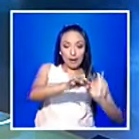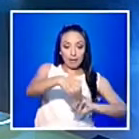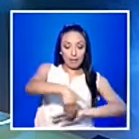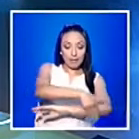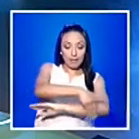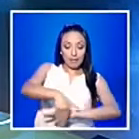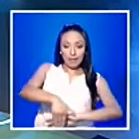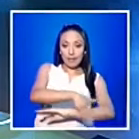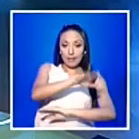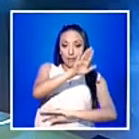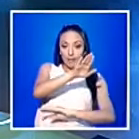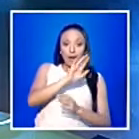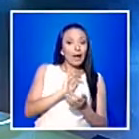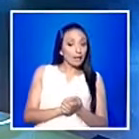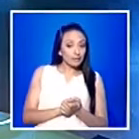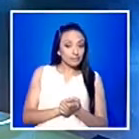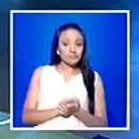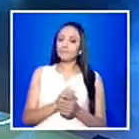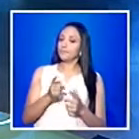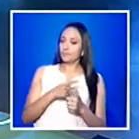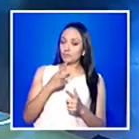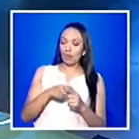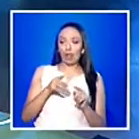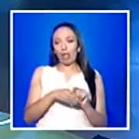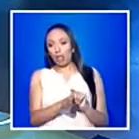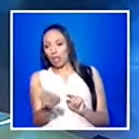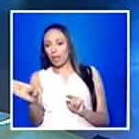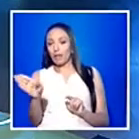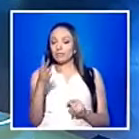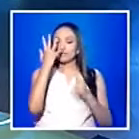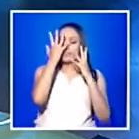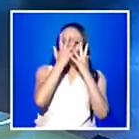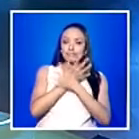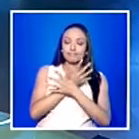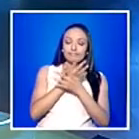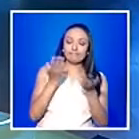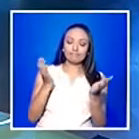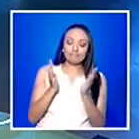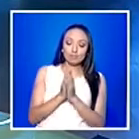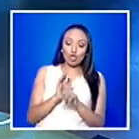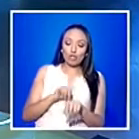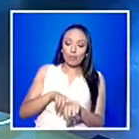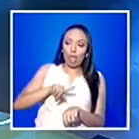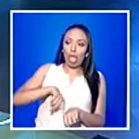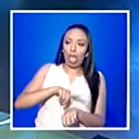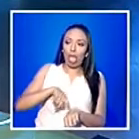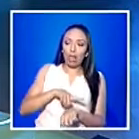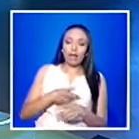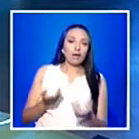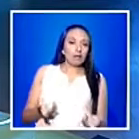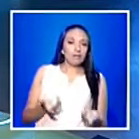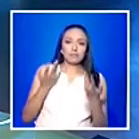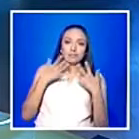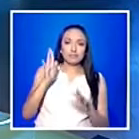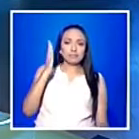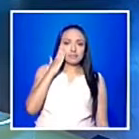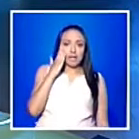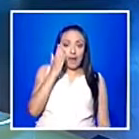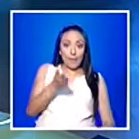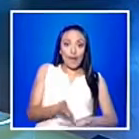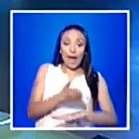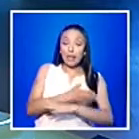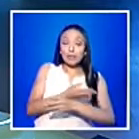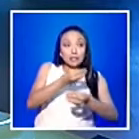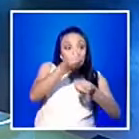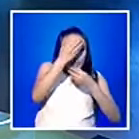de una de las paradas de la Ecovía, así que nos desviaron en ese momento, me demoré más del tiempo que había previsto, así que vecinos ya lo saben. Siempre también a